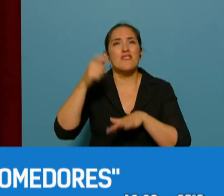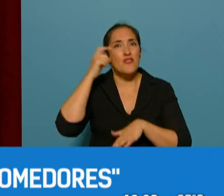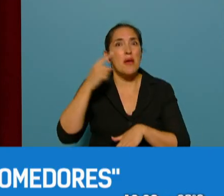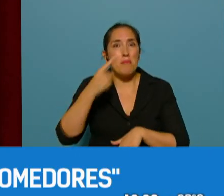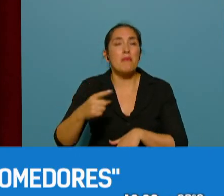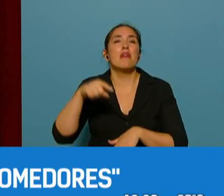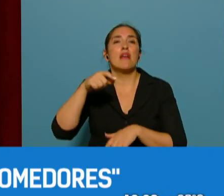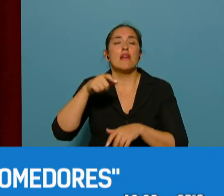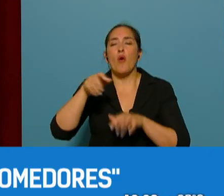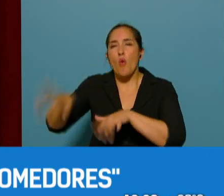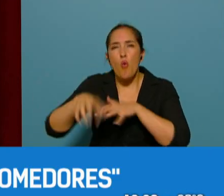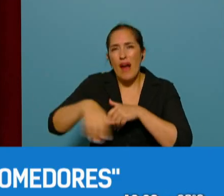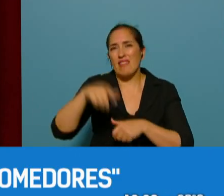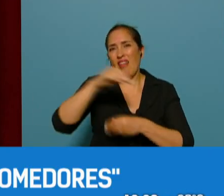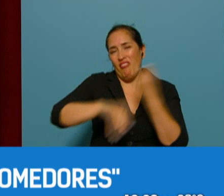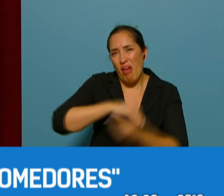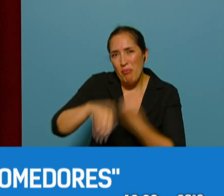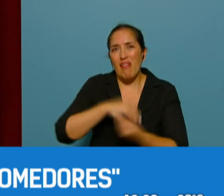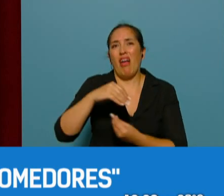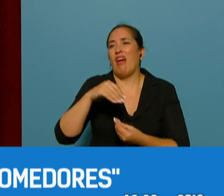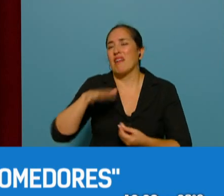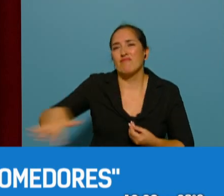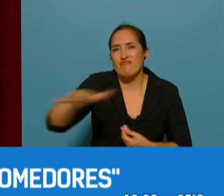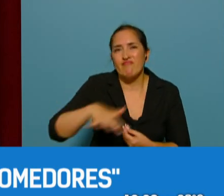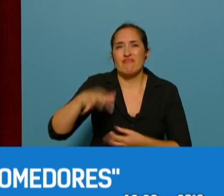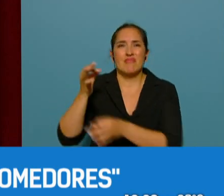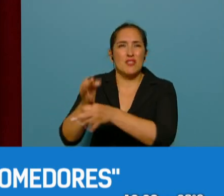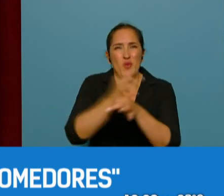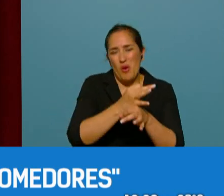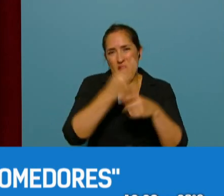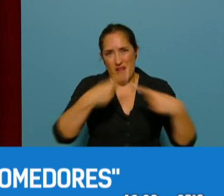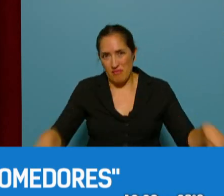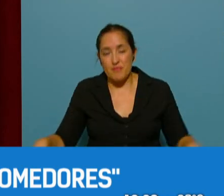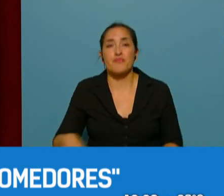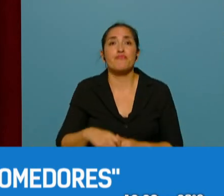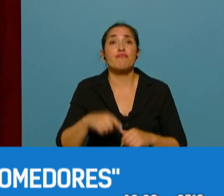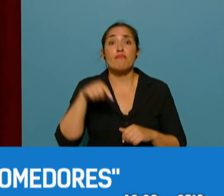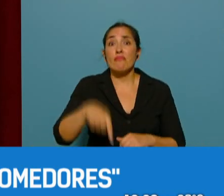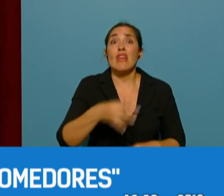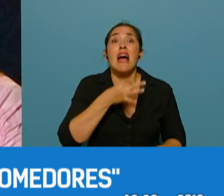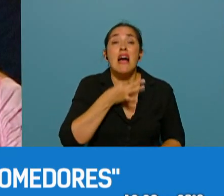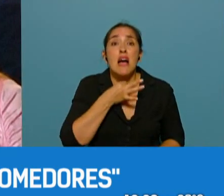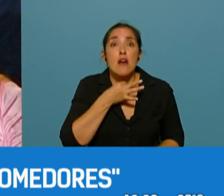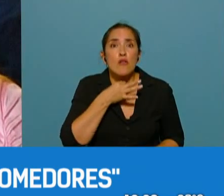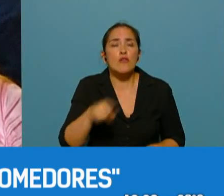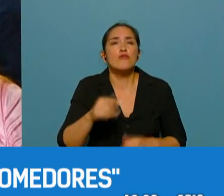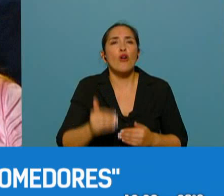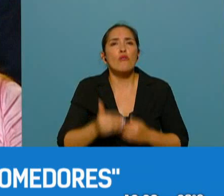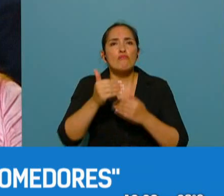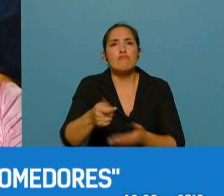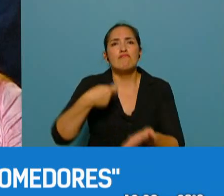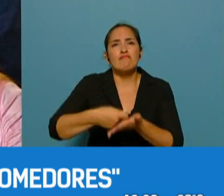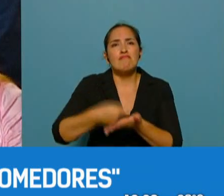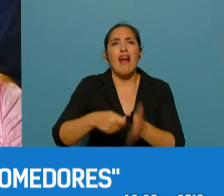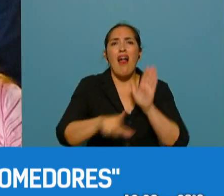familiares, escolares y comunitarias. En agosto decidimos ampliar el alcance de la moratoria establecida